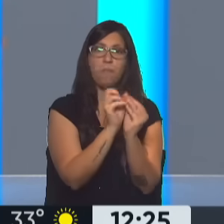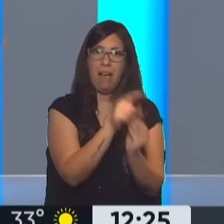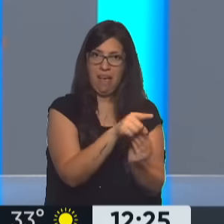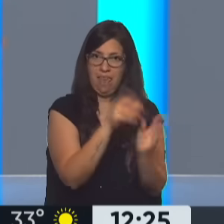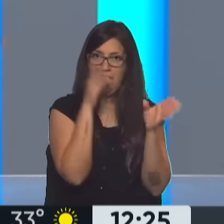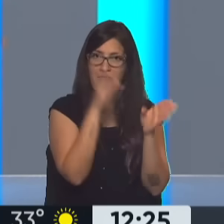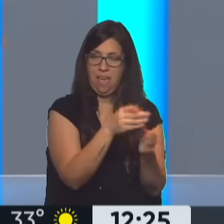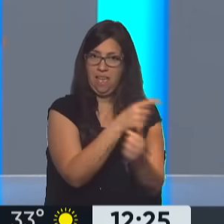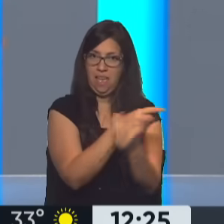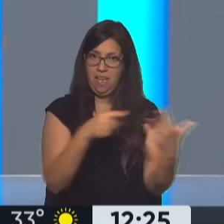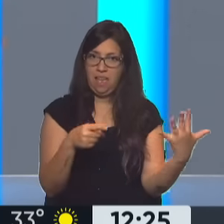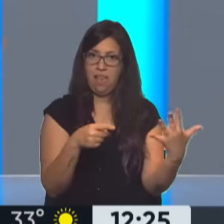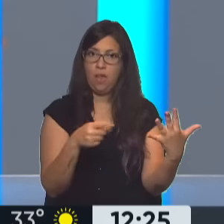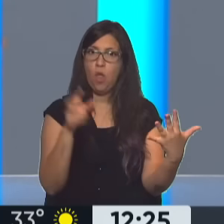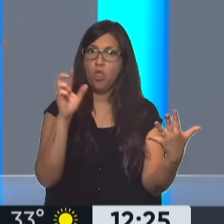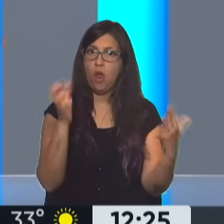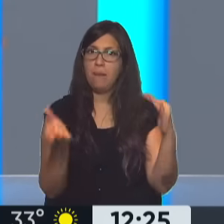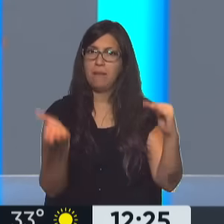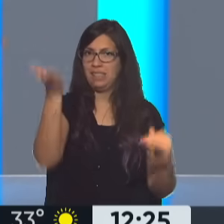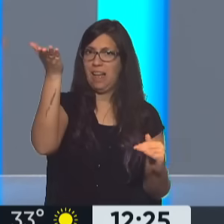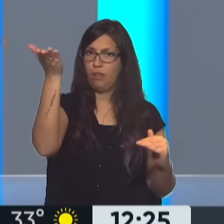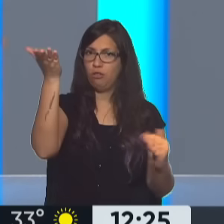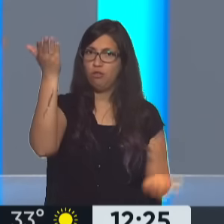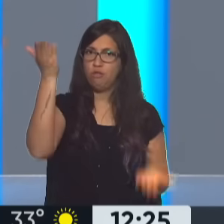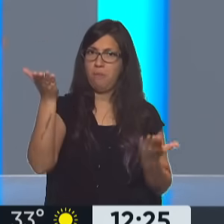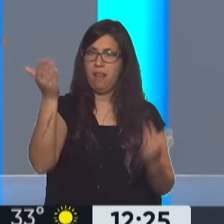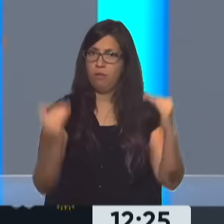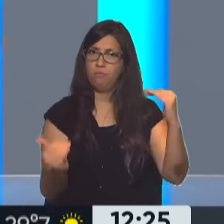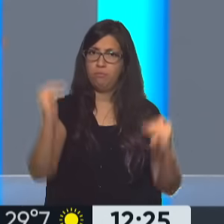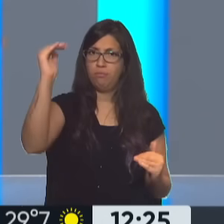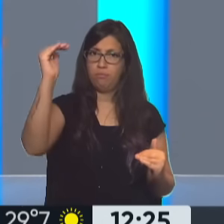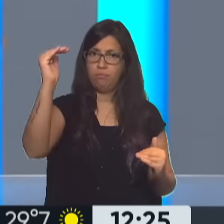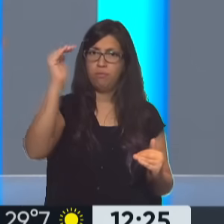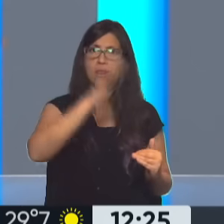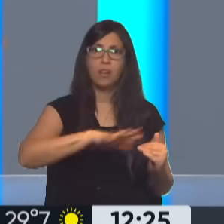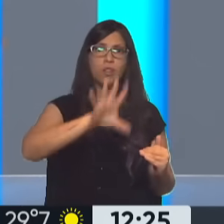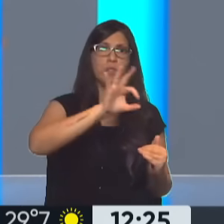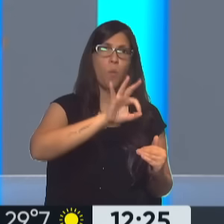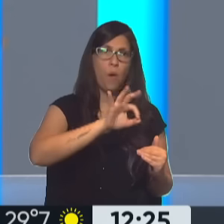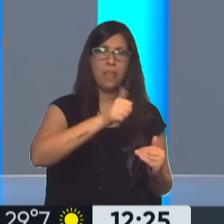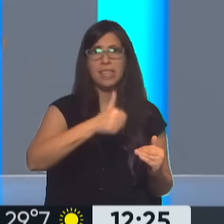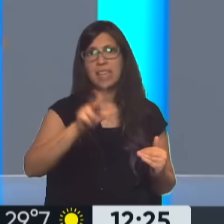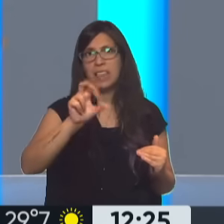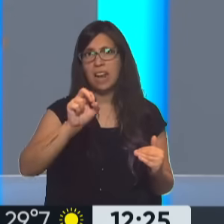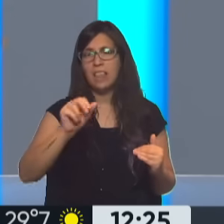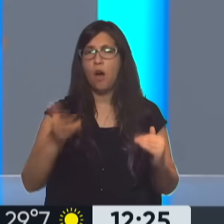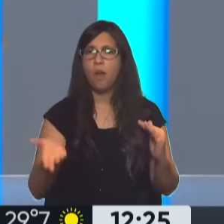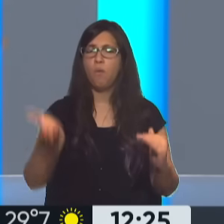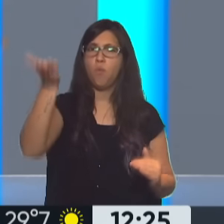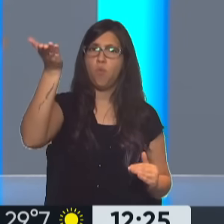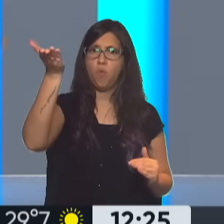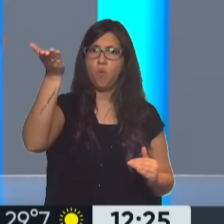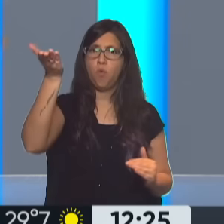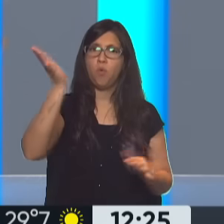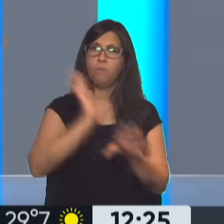ahora claro es un dólar bastante Más alto que los anteriores están entre 550 y 630 cl tratando de